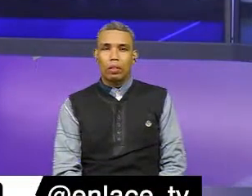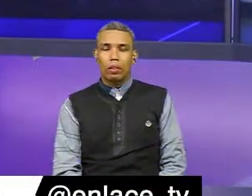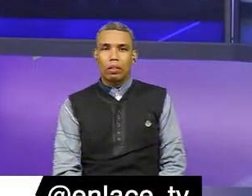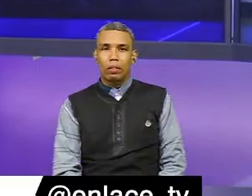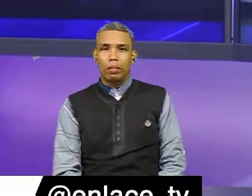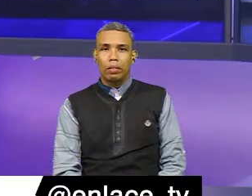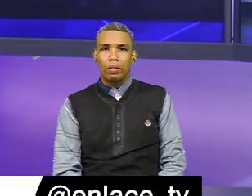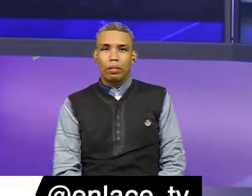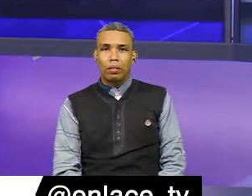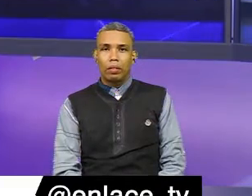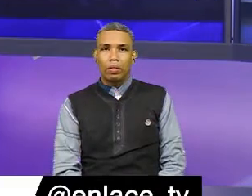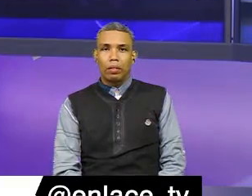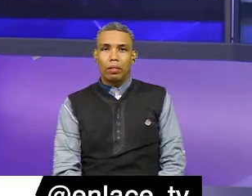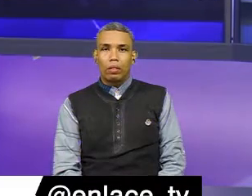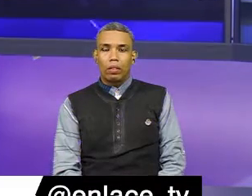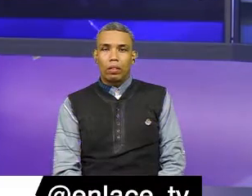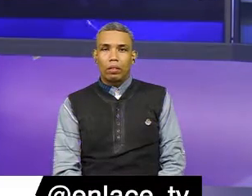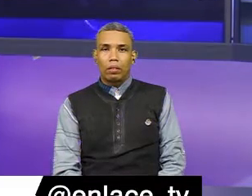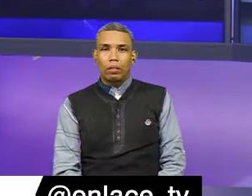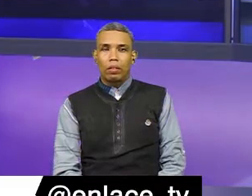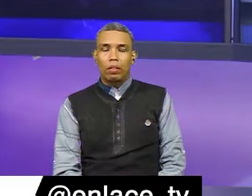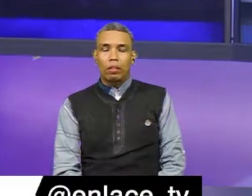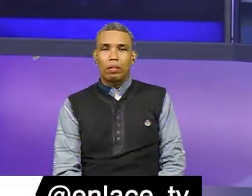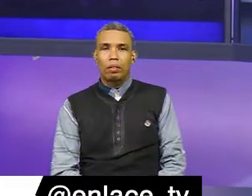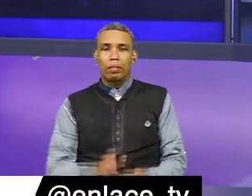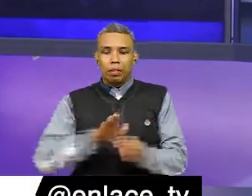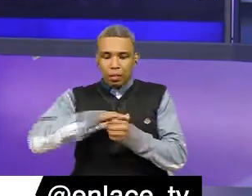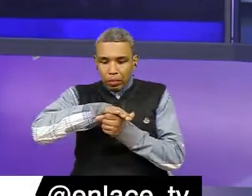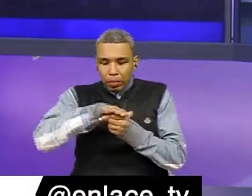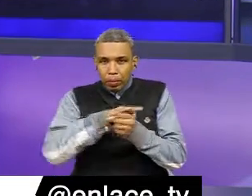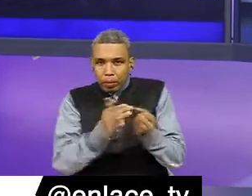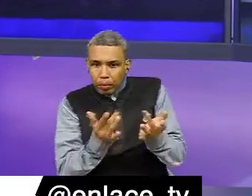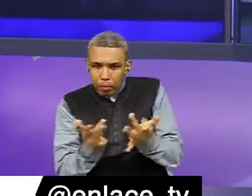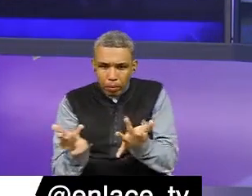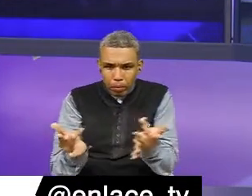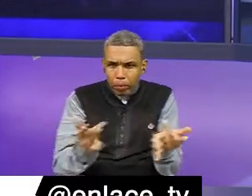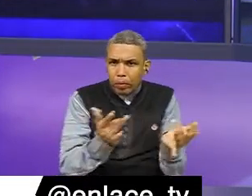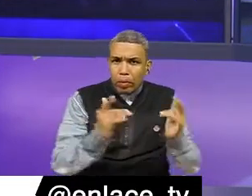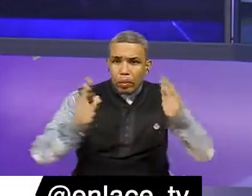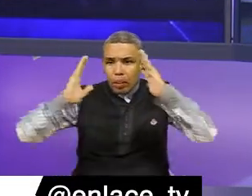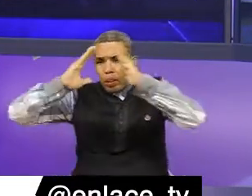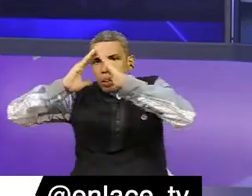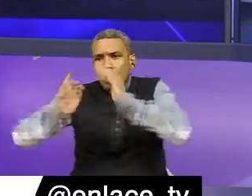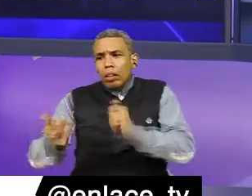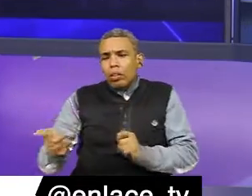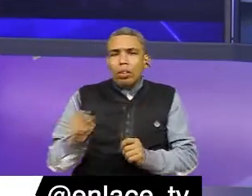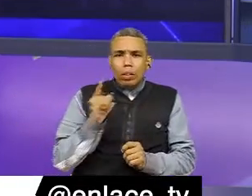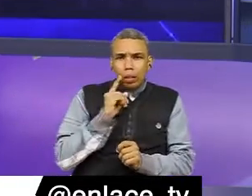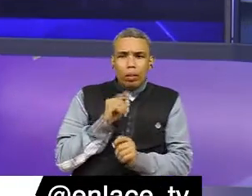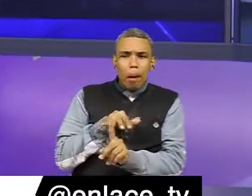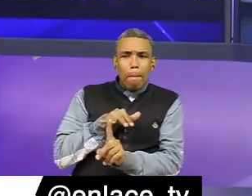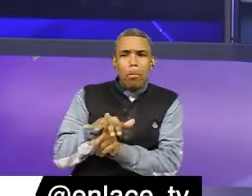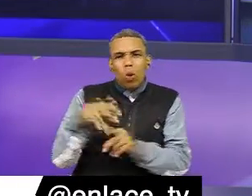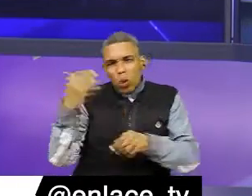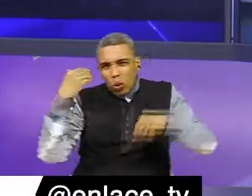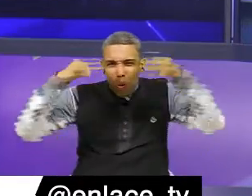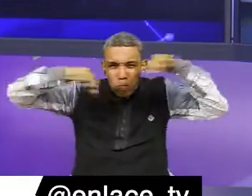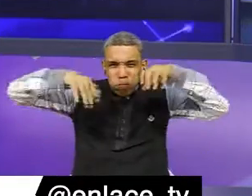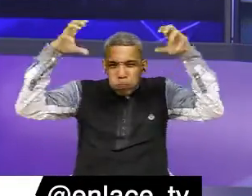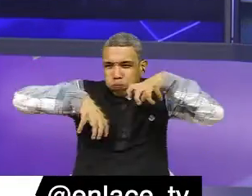Y una vivienda del barrio La Esperanza se vio afectada por la erosión producto de las lluvias de los últimos días. No hubo heridos, pero sí